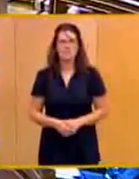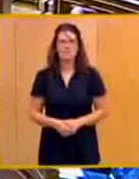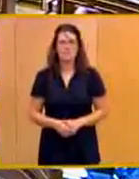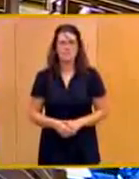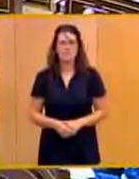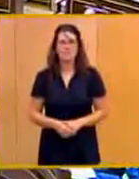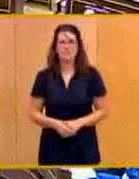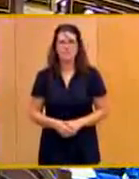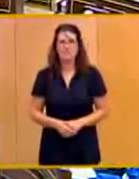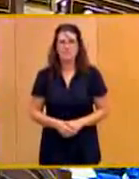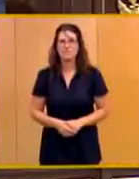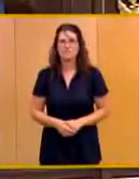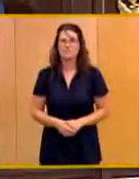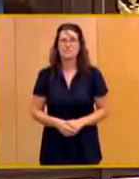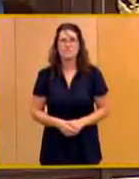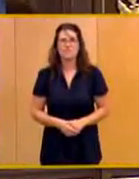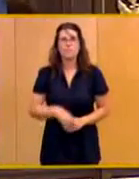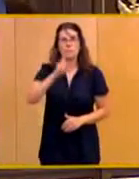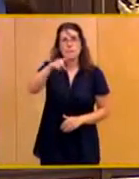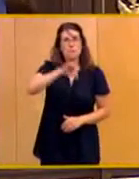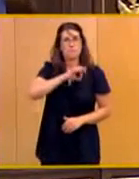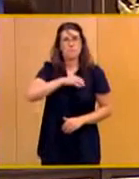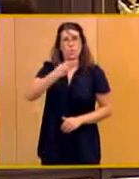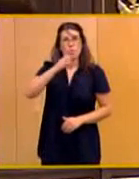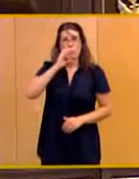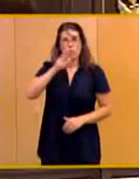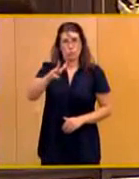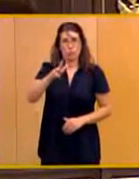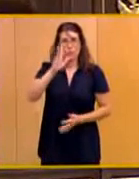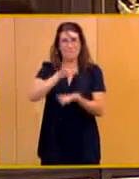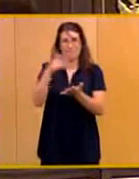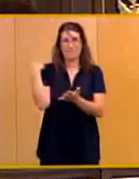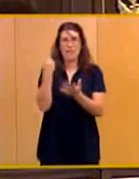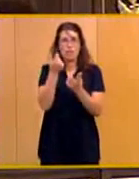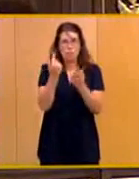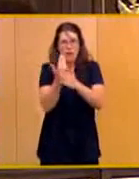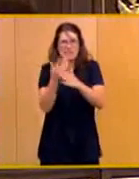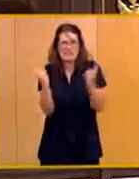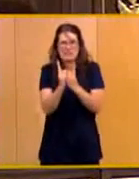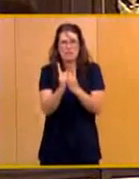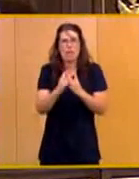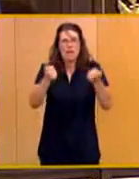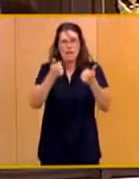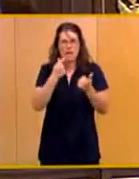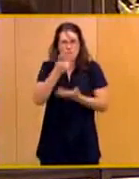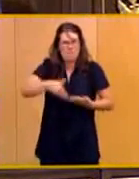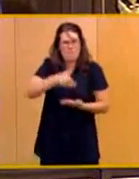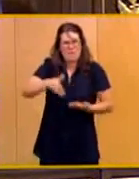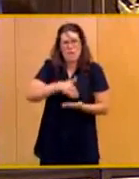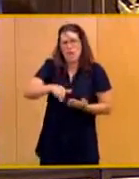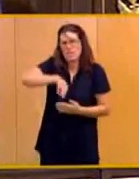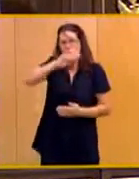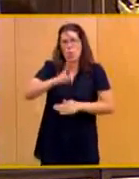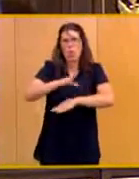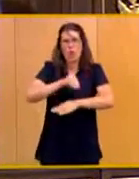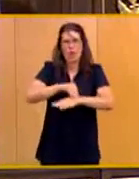¿O acaso improvisó el presidente Bush cuando en pocos días tuvo que movilizar cientos de miles de millones de dólares para salvar el sistema financiero